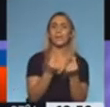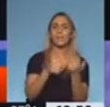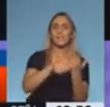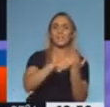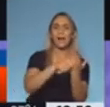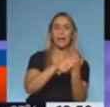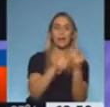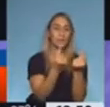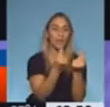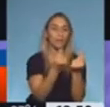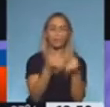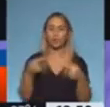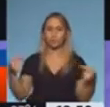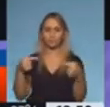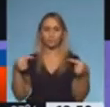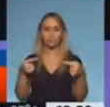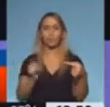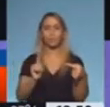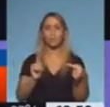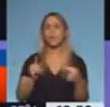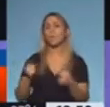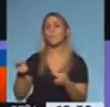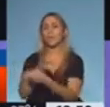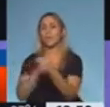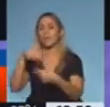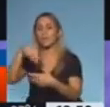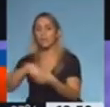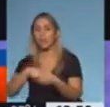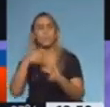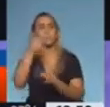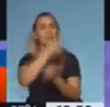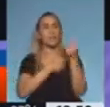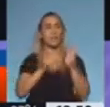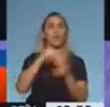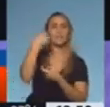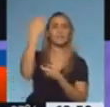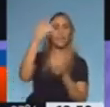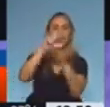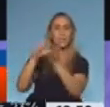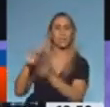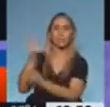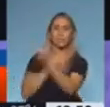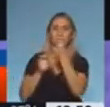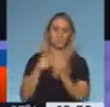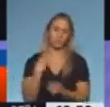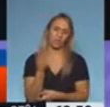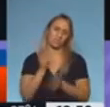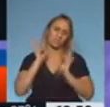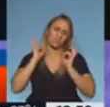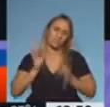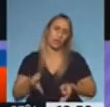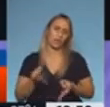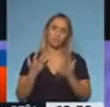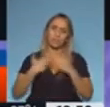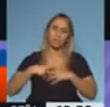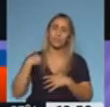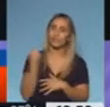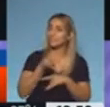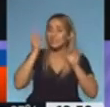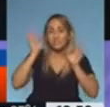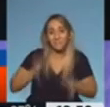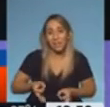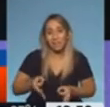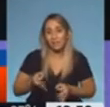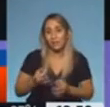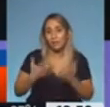carne, no es producto de una contradicción entre el mercado interno y el mercado externo. Cuando todo el mundo sabe, absolutamente todo el mundo sabe,